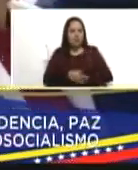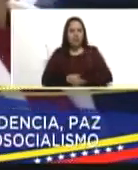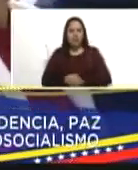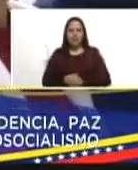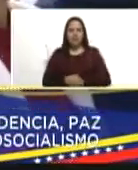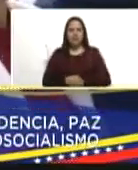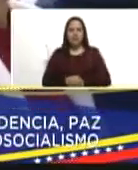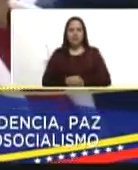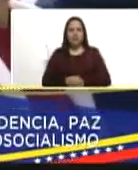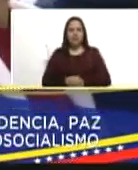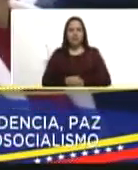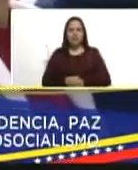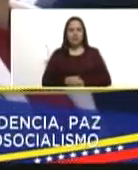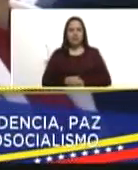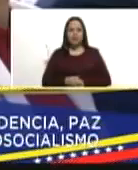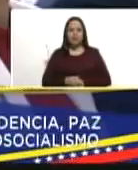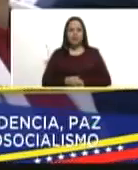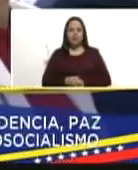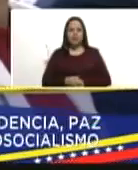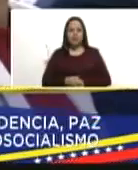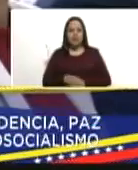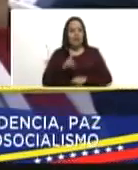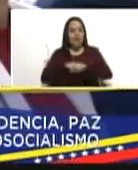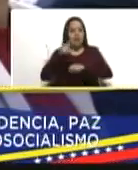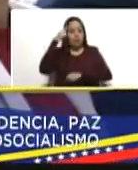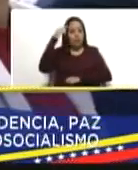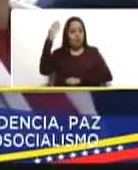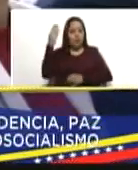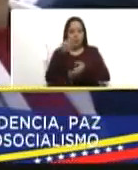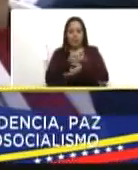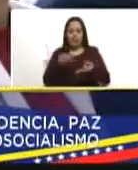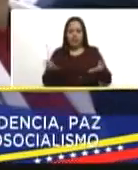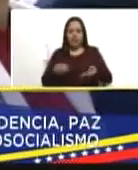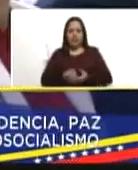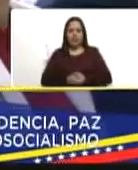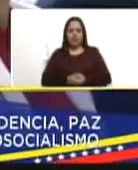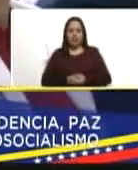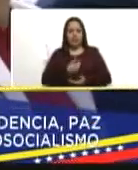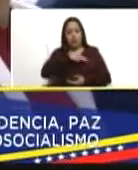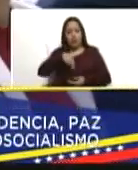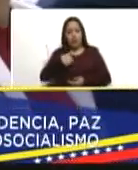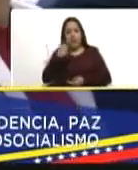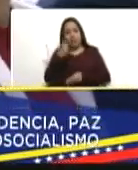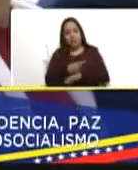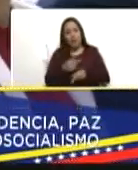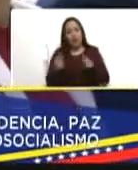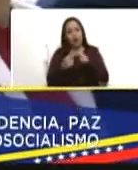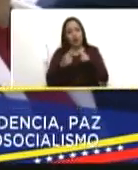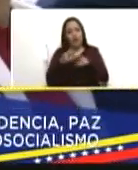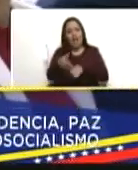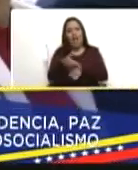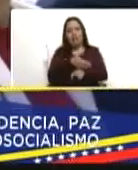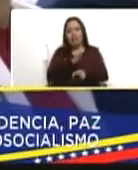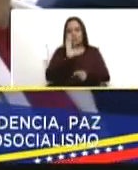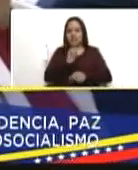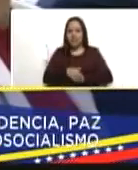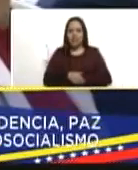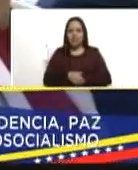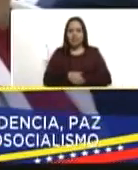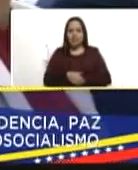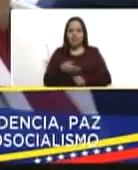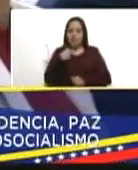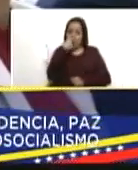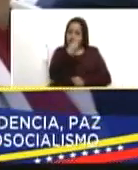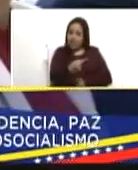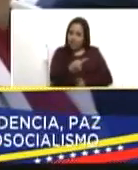silia al tiempo de Dios es perfecto teníamos habernos conocido mucho antes Silvia te lo digo te